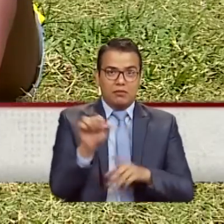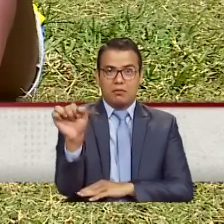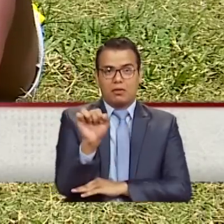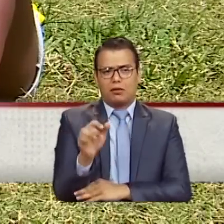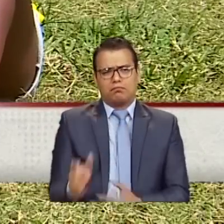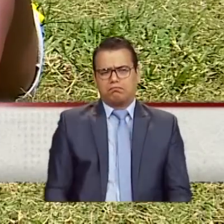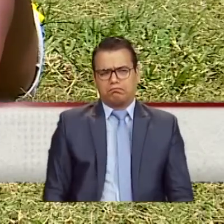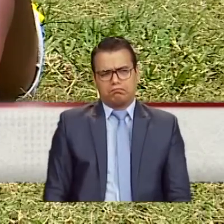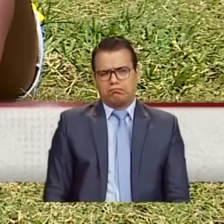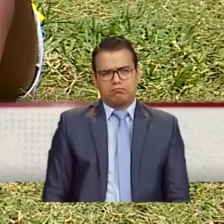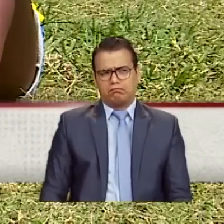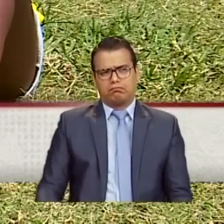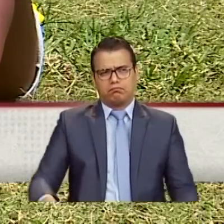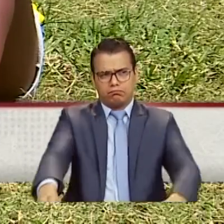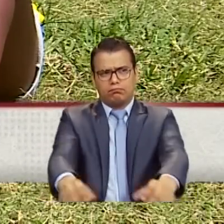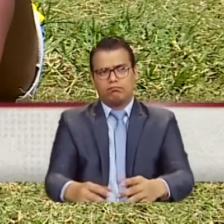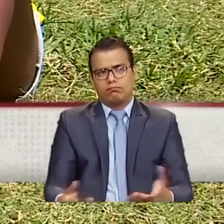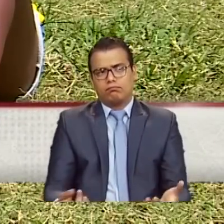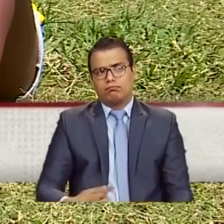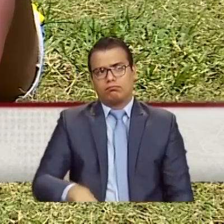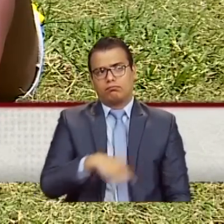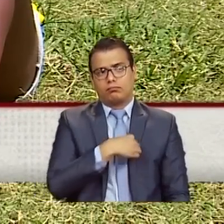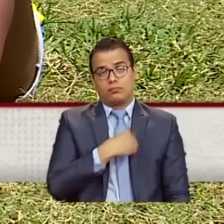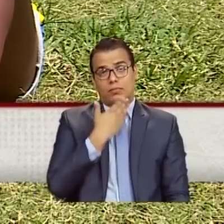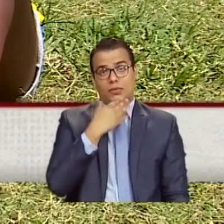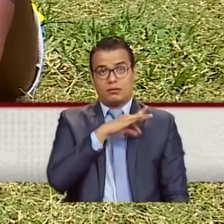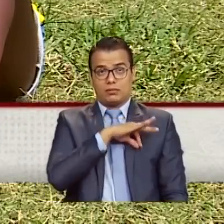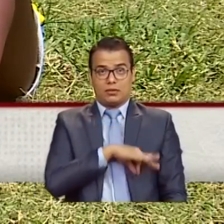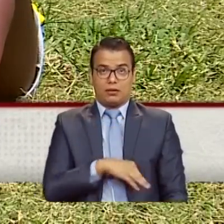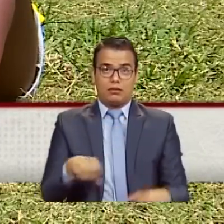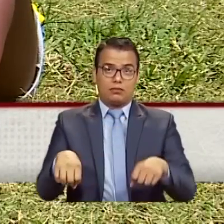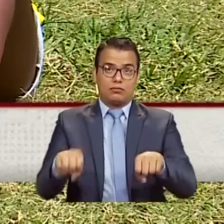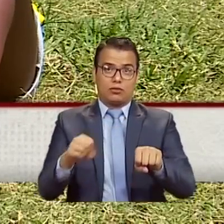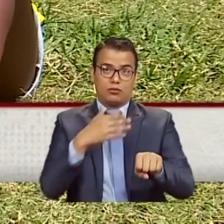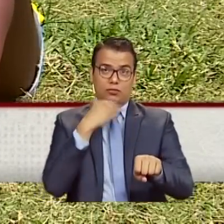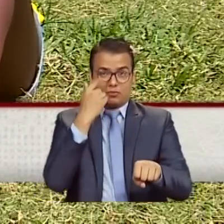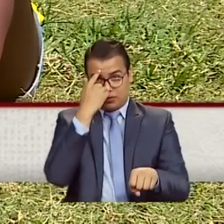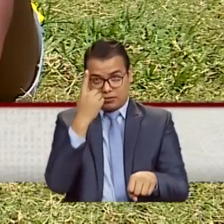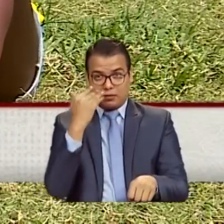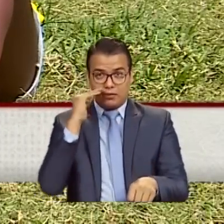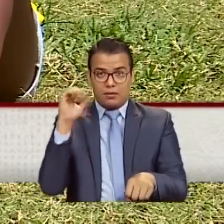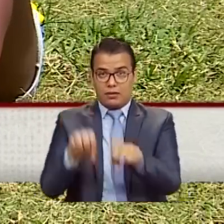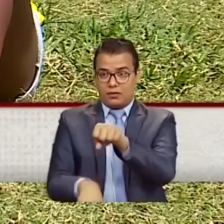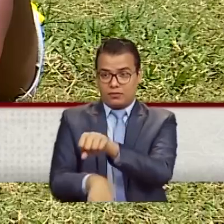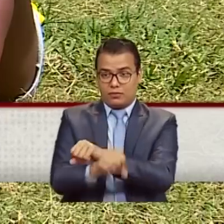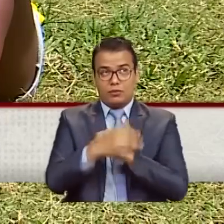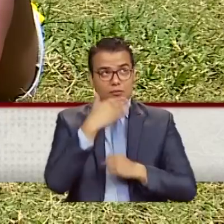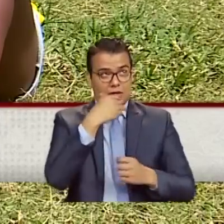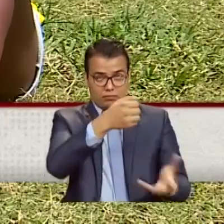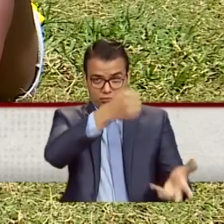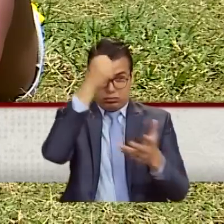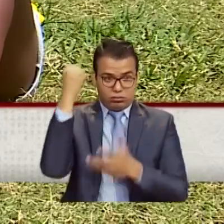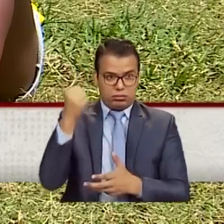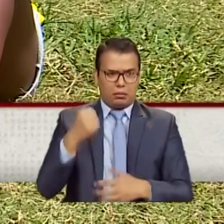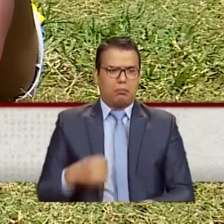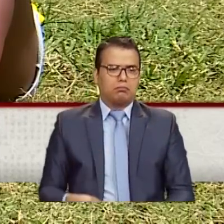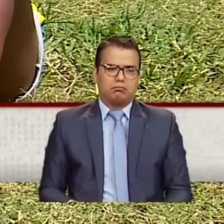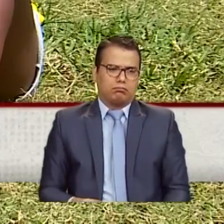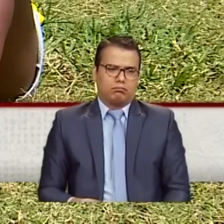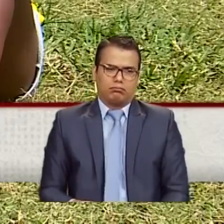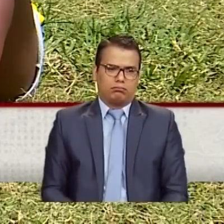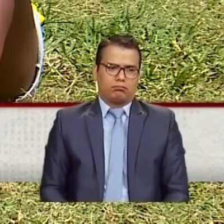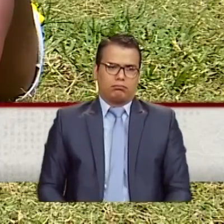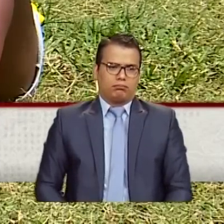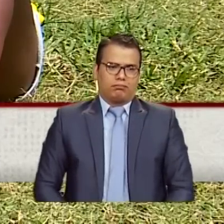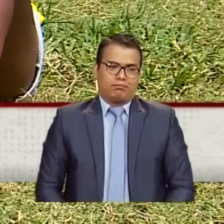las futbolistas es más económico andar en moto, porque no tenemos para... El fútbol femenino aún no nos da para comprar un vehículo.